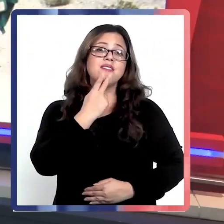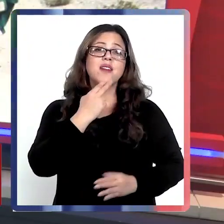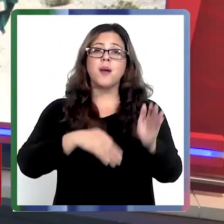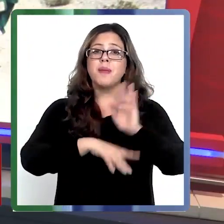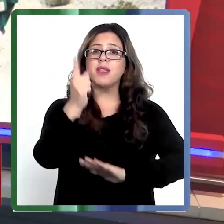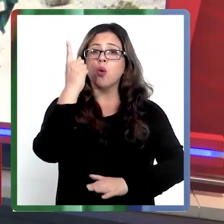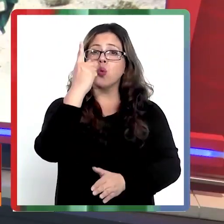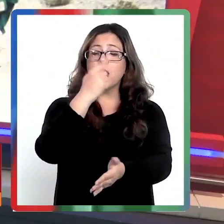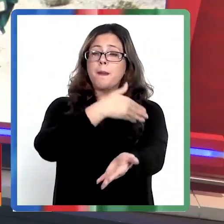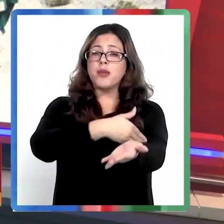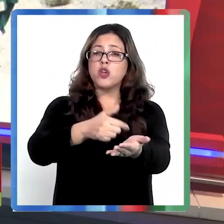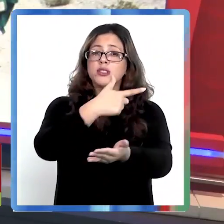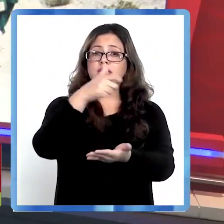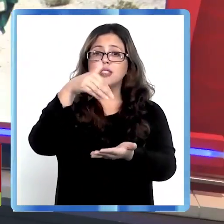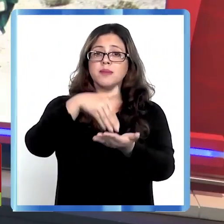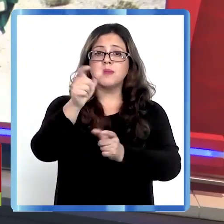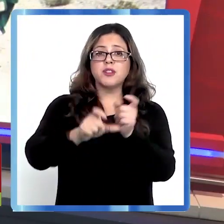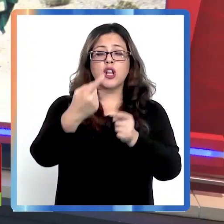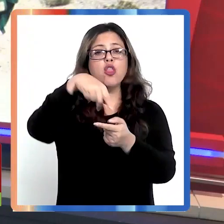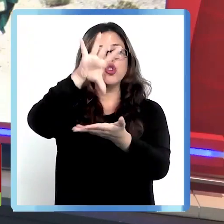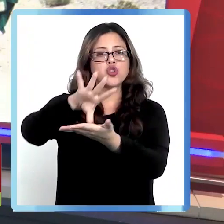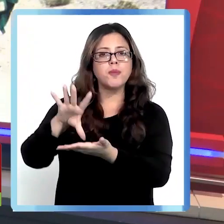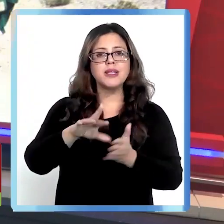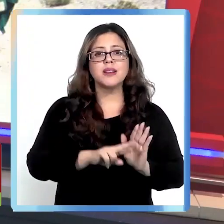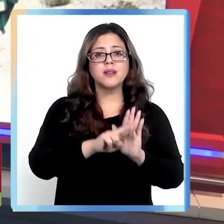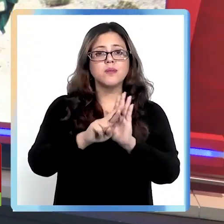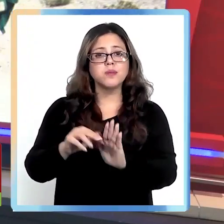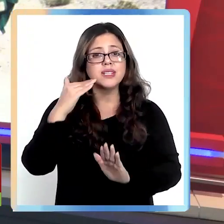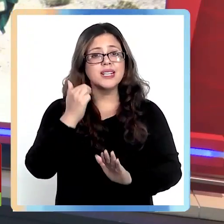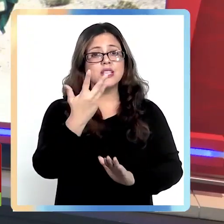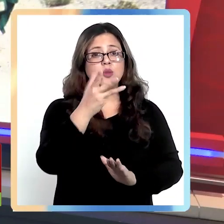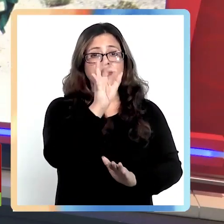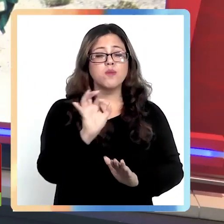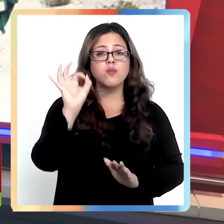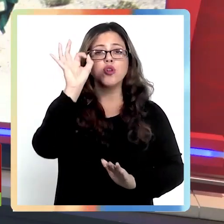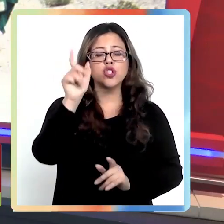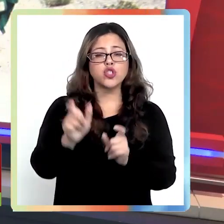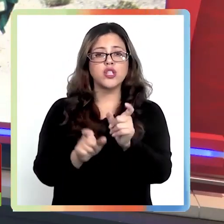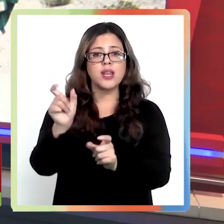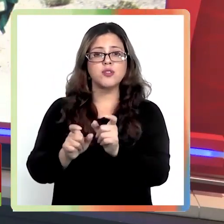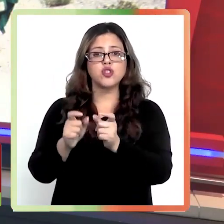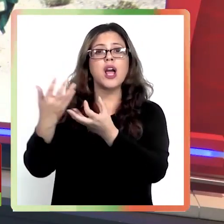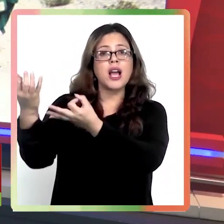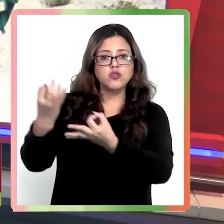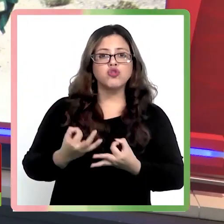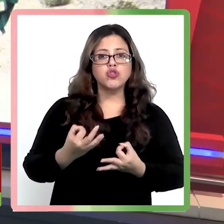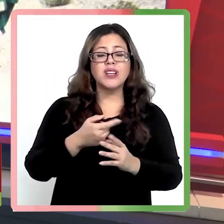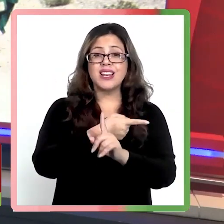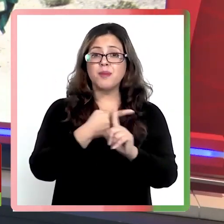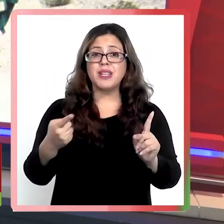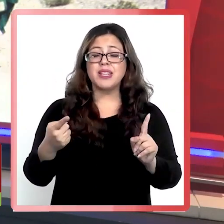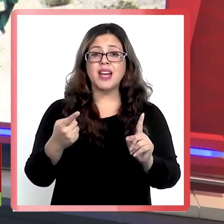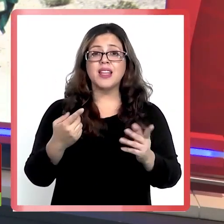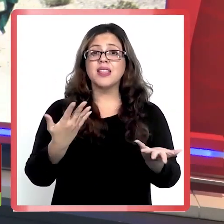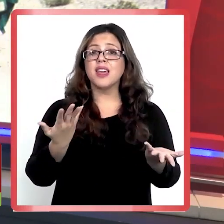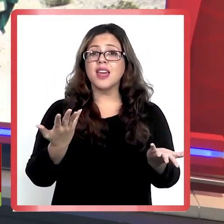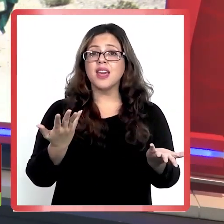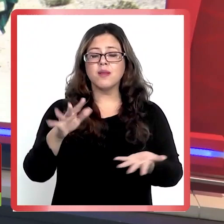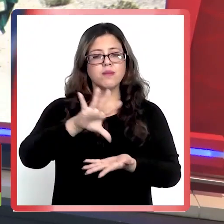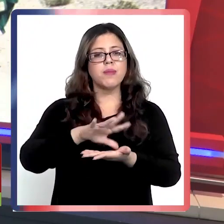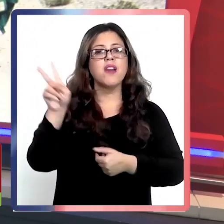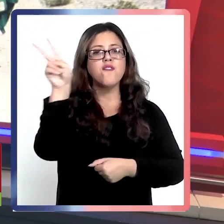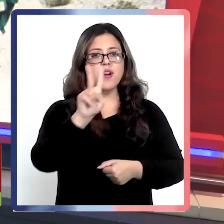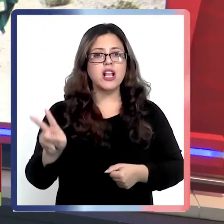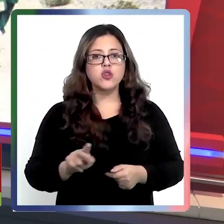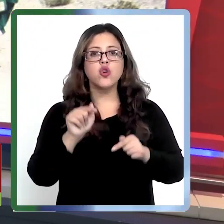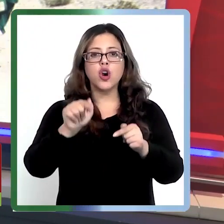de 1.700.000 migrantes. Representan casi el 9% de la población total y la mitad son de nacionalidad